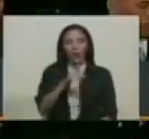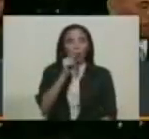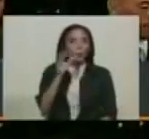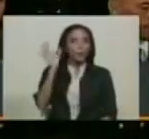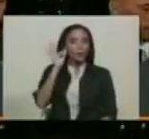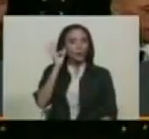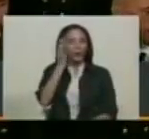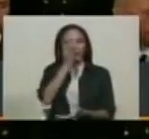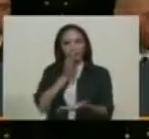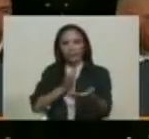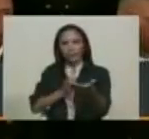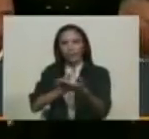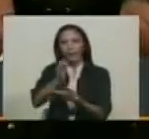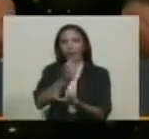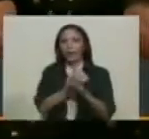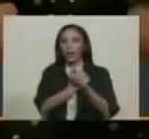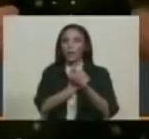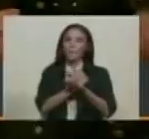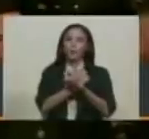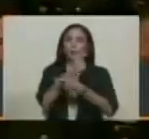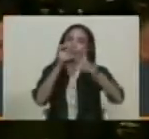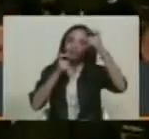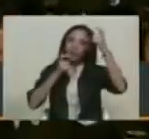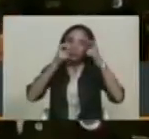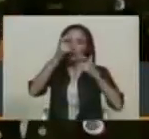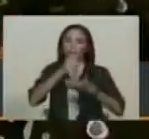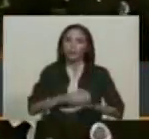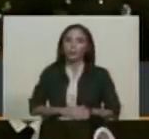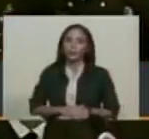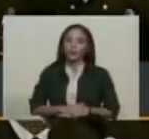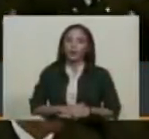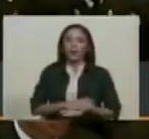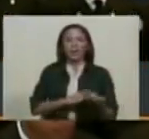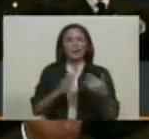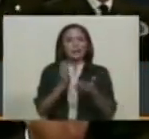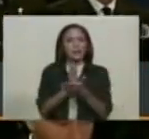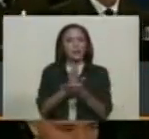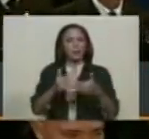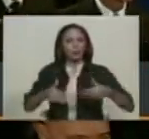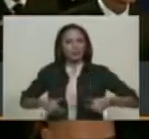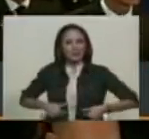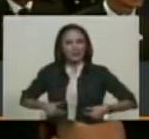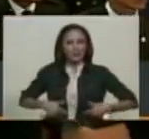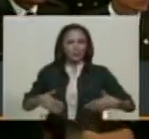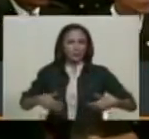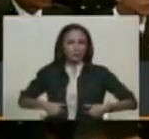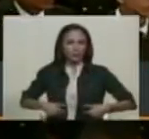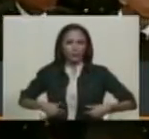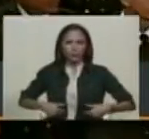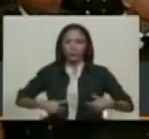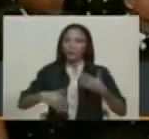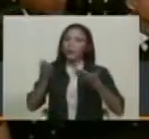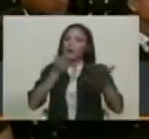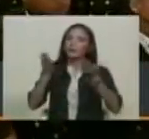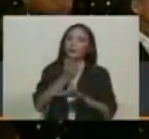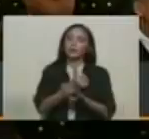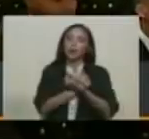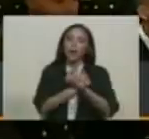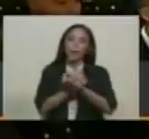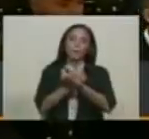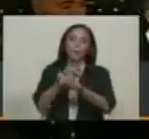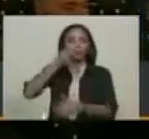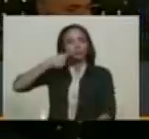leales, disciplinados, sacrificados al servicio de la causa más grande que puede